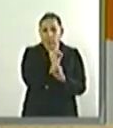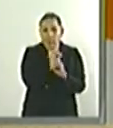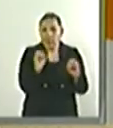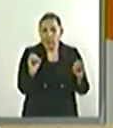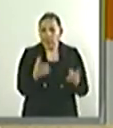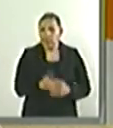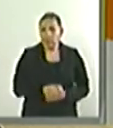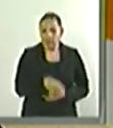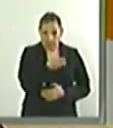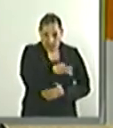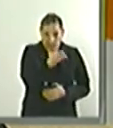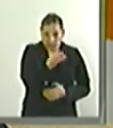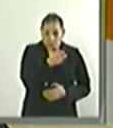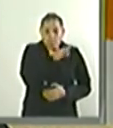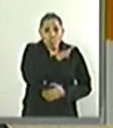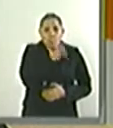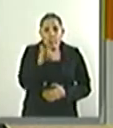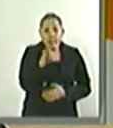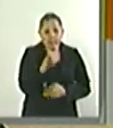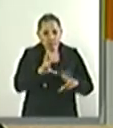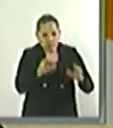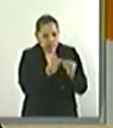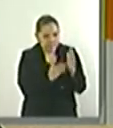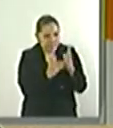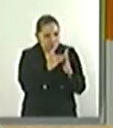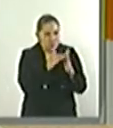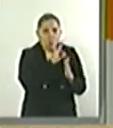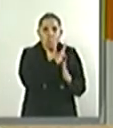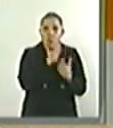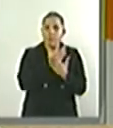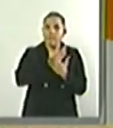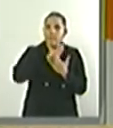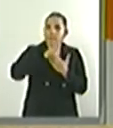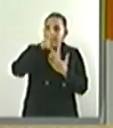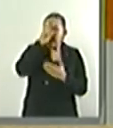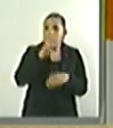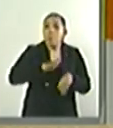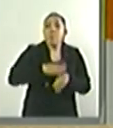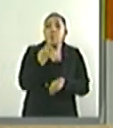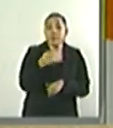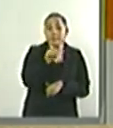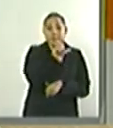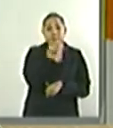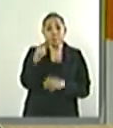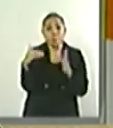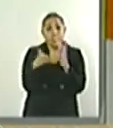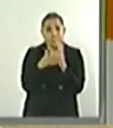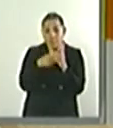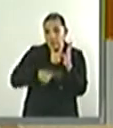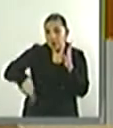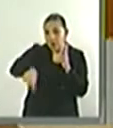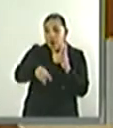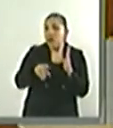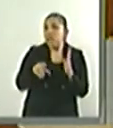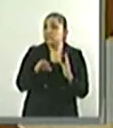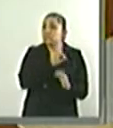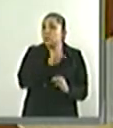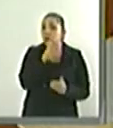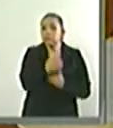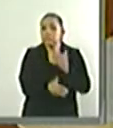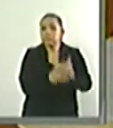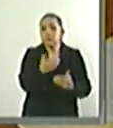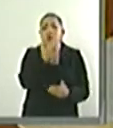ya que adicionalmente más de 600.000 están en riesgo de abandonar las aulas es